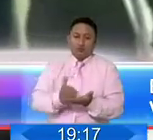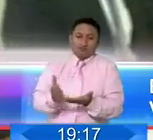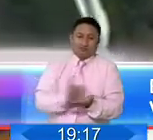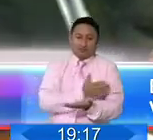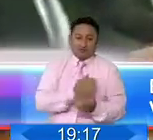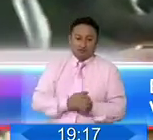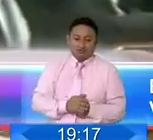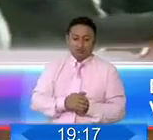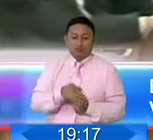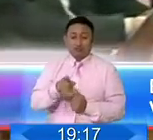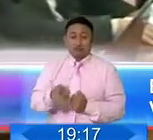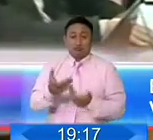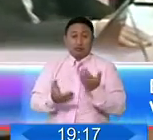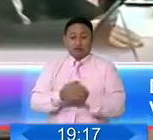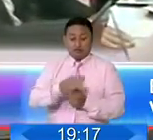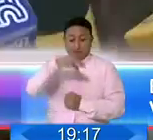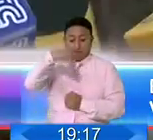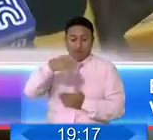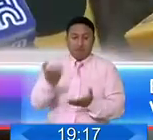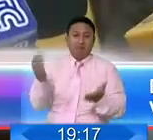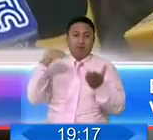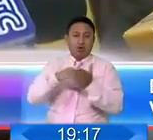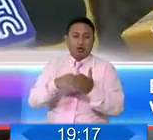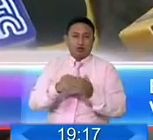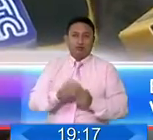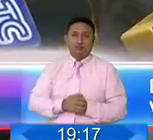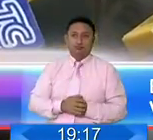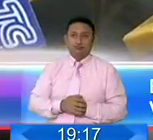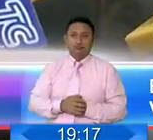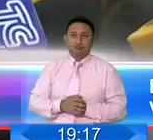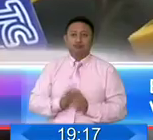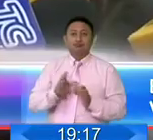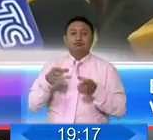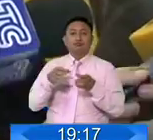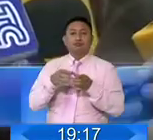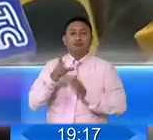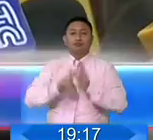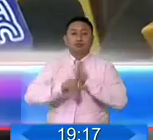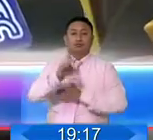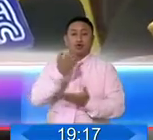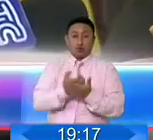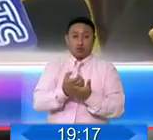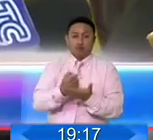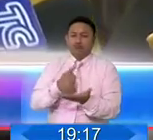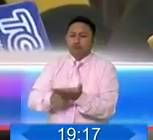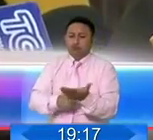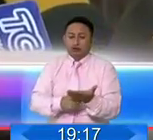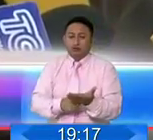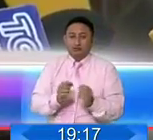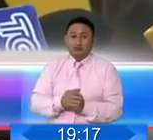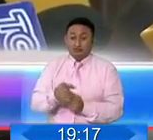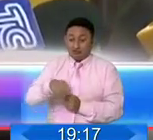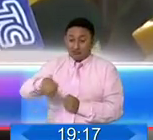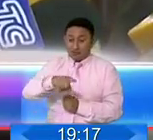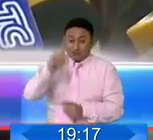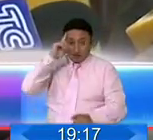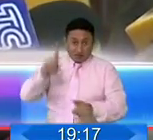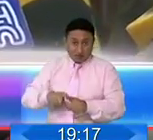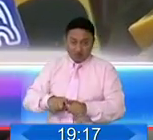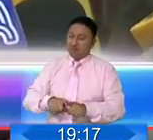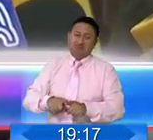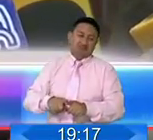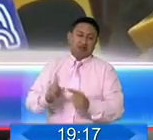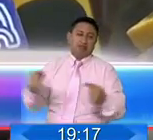posición podría ratificarse este martes. En los debates de la Comisión de Desarrollo Económico, ni ellos están de acuerdo en el